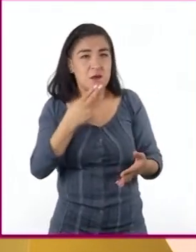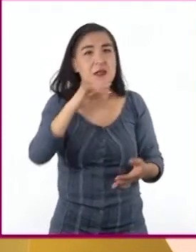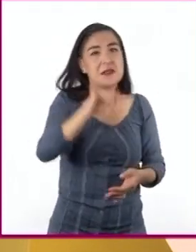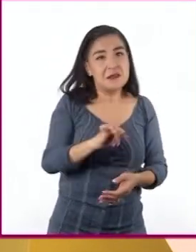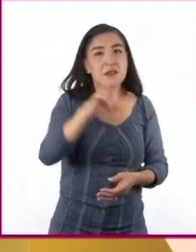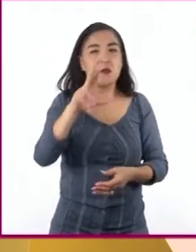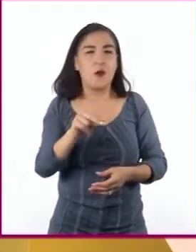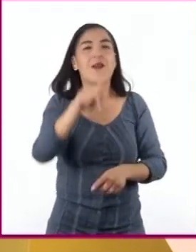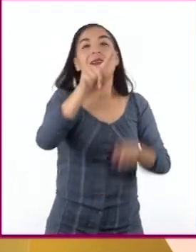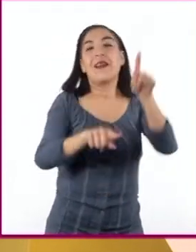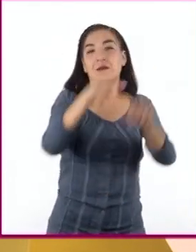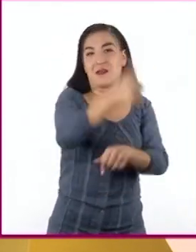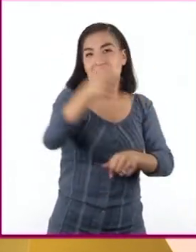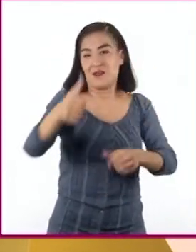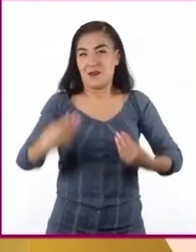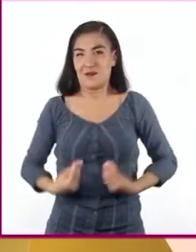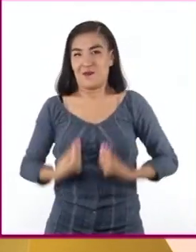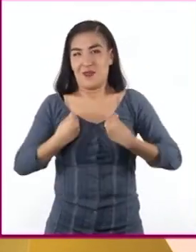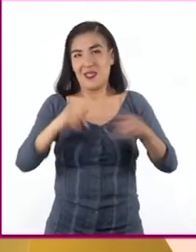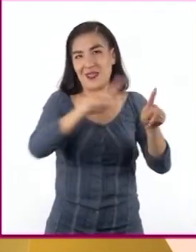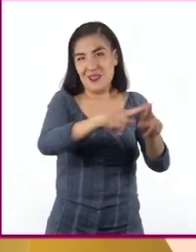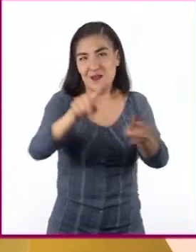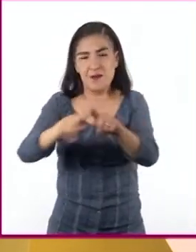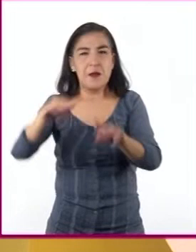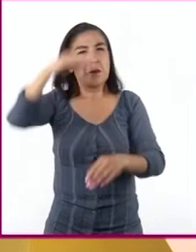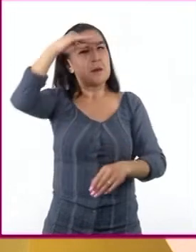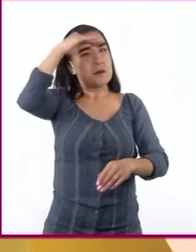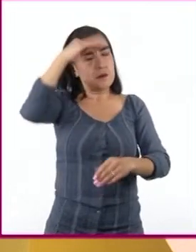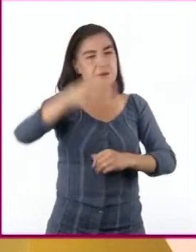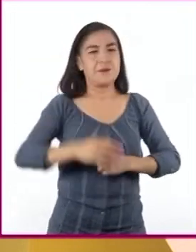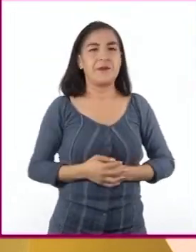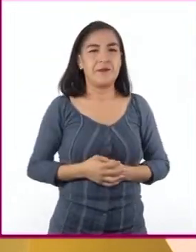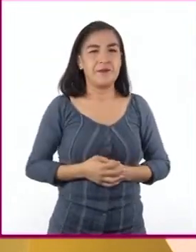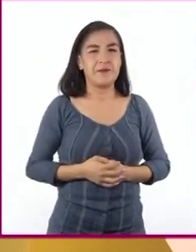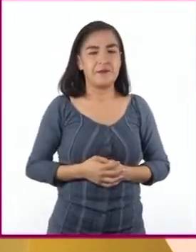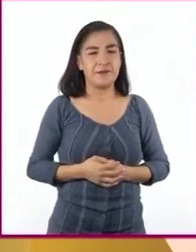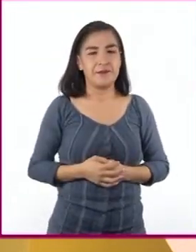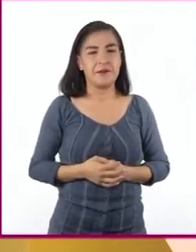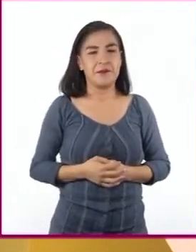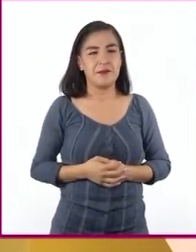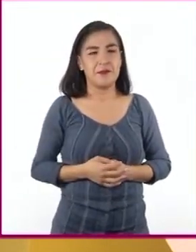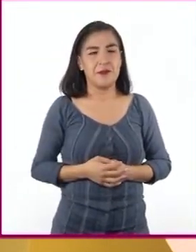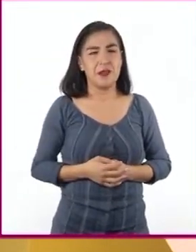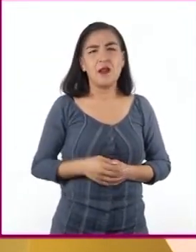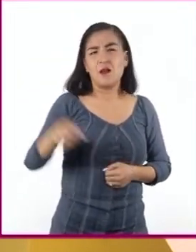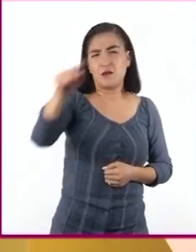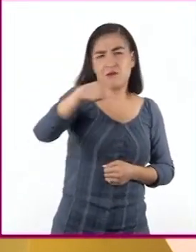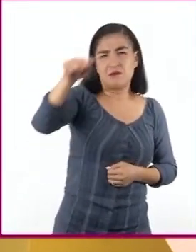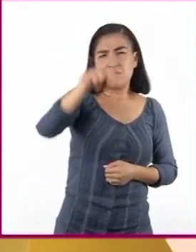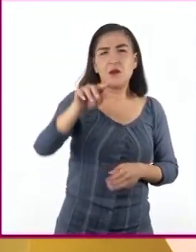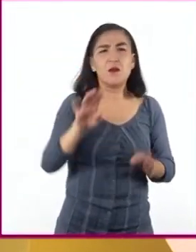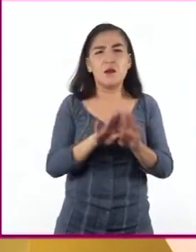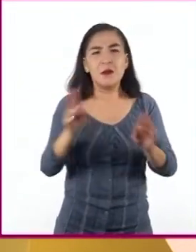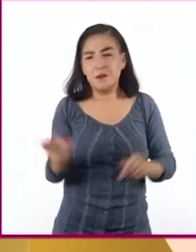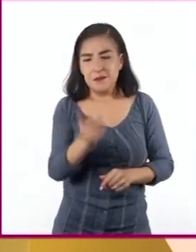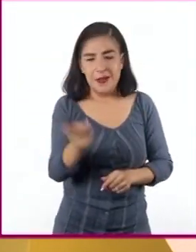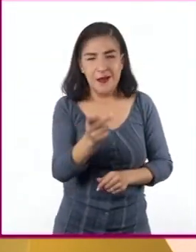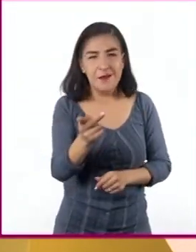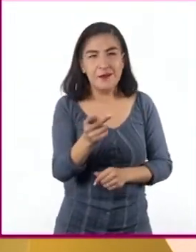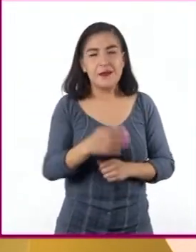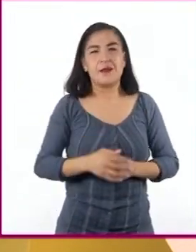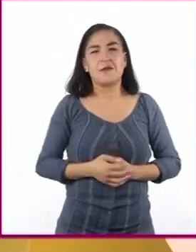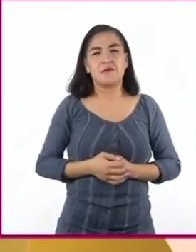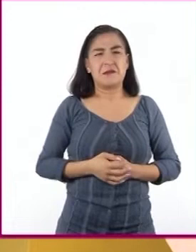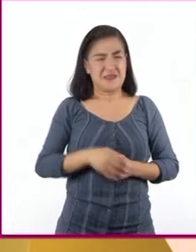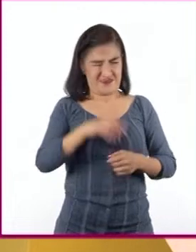vivencias. Ahora bien, seguro se preguntarán, ¿es necesario llevar a cabo todas